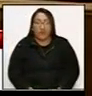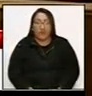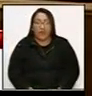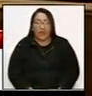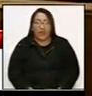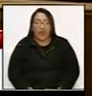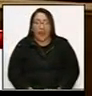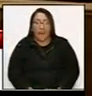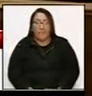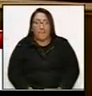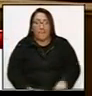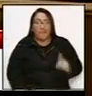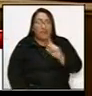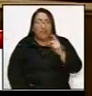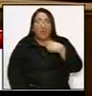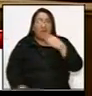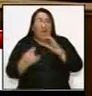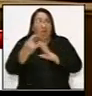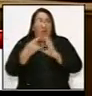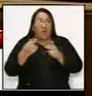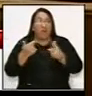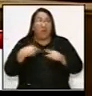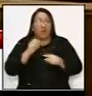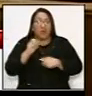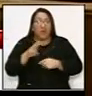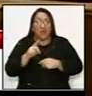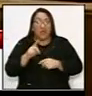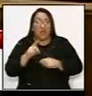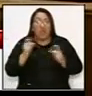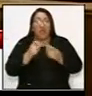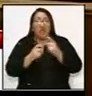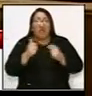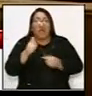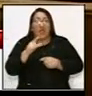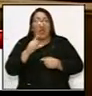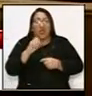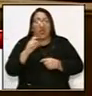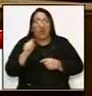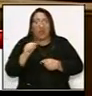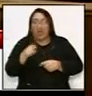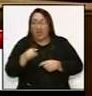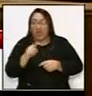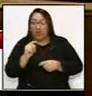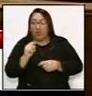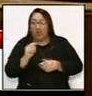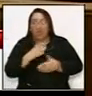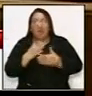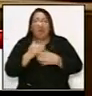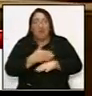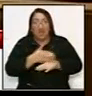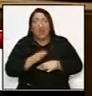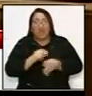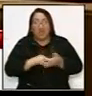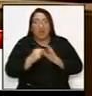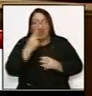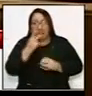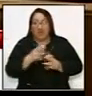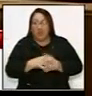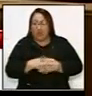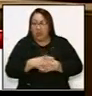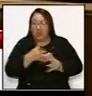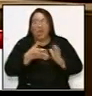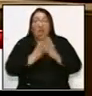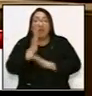No tiene audio. Pero como bien apunta la señora Corta, en una incidencia más tarde, porque resulta que va la